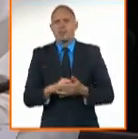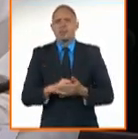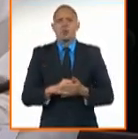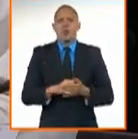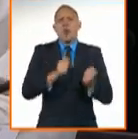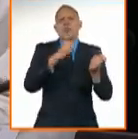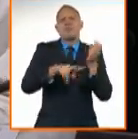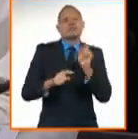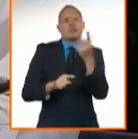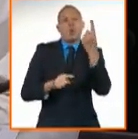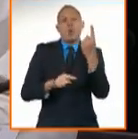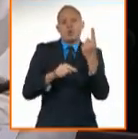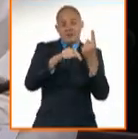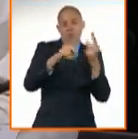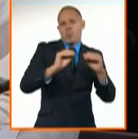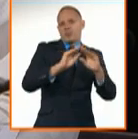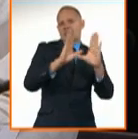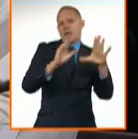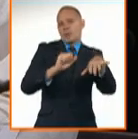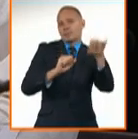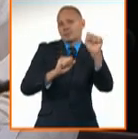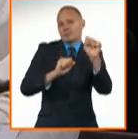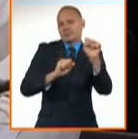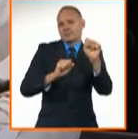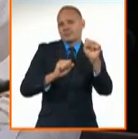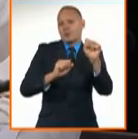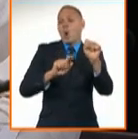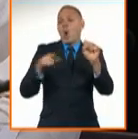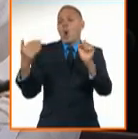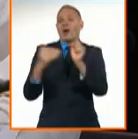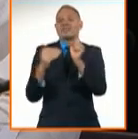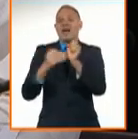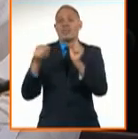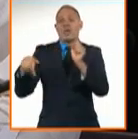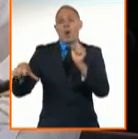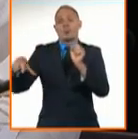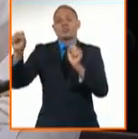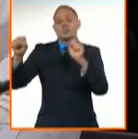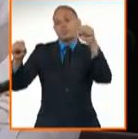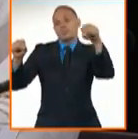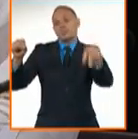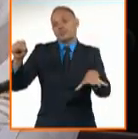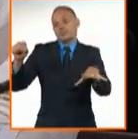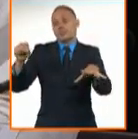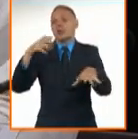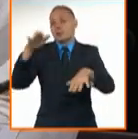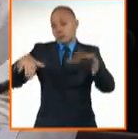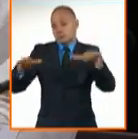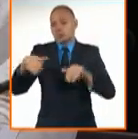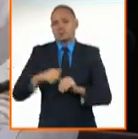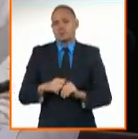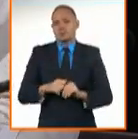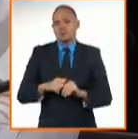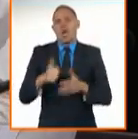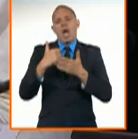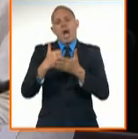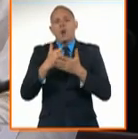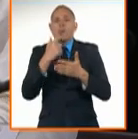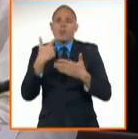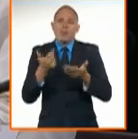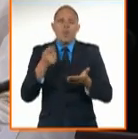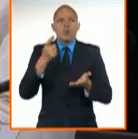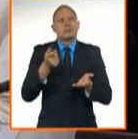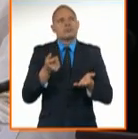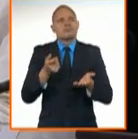de día y así se va notando de forma tal la población sienta la menor el menor impacto